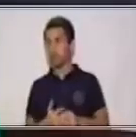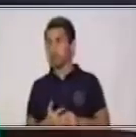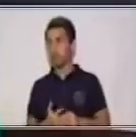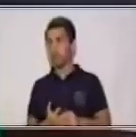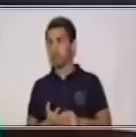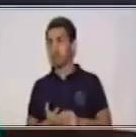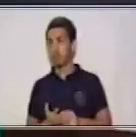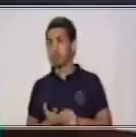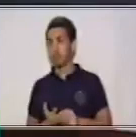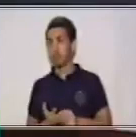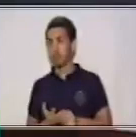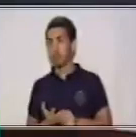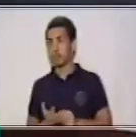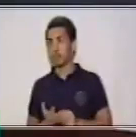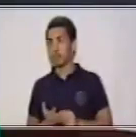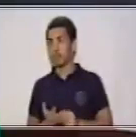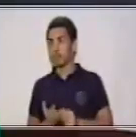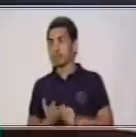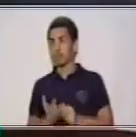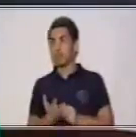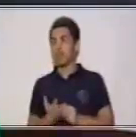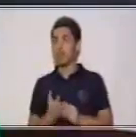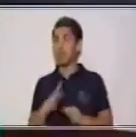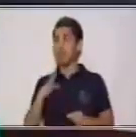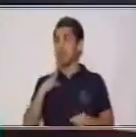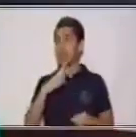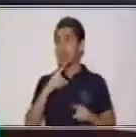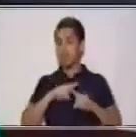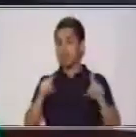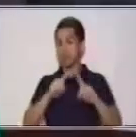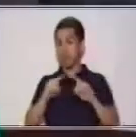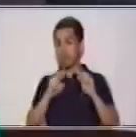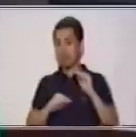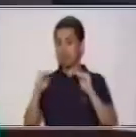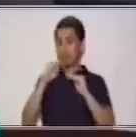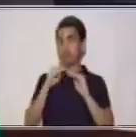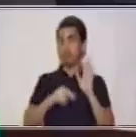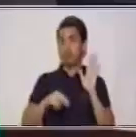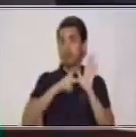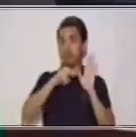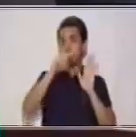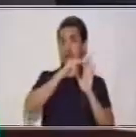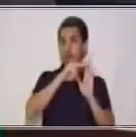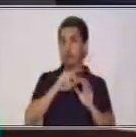Esta fracción tiene diferentes niveles. Primero vamos a realizar